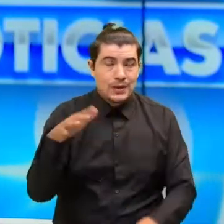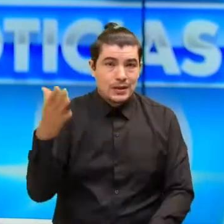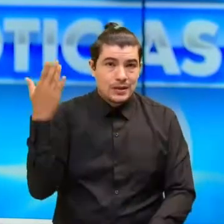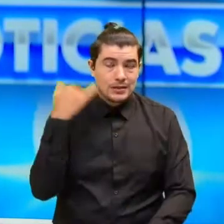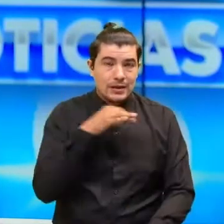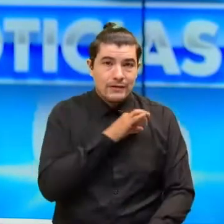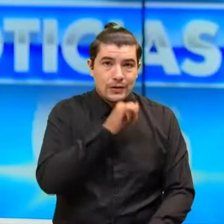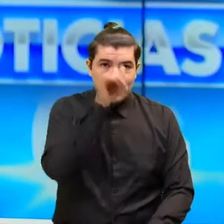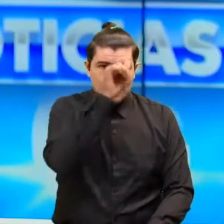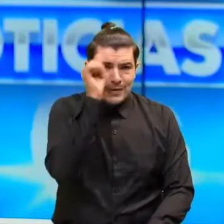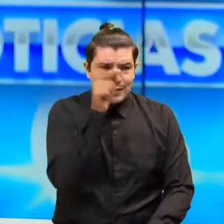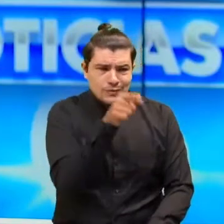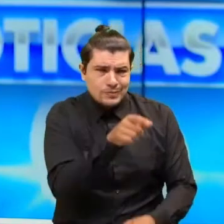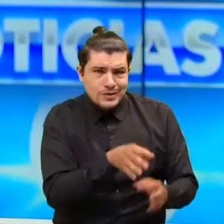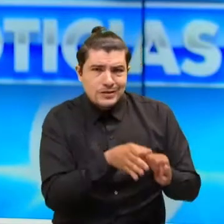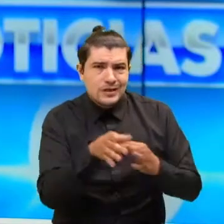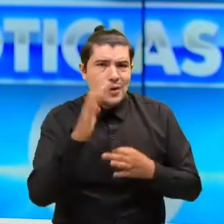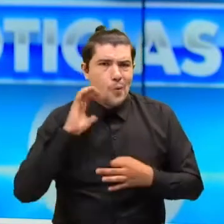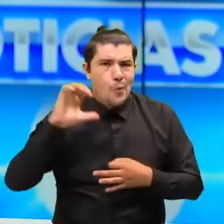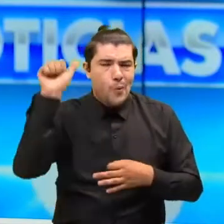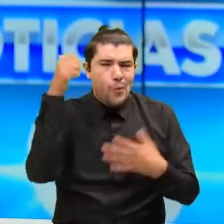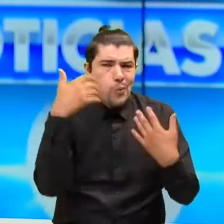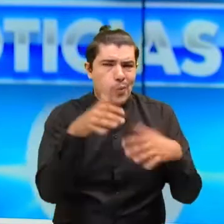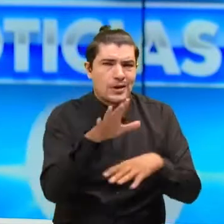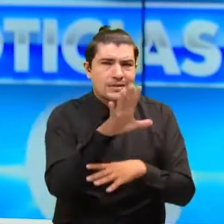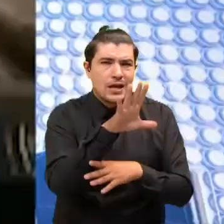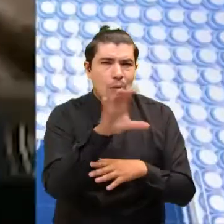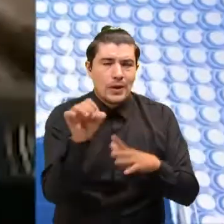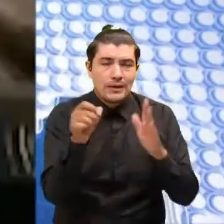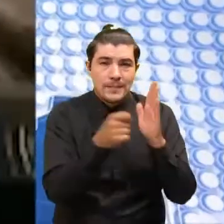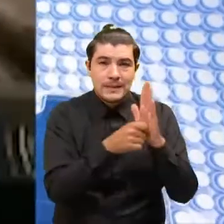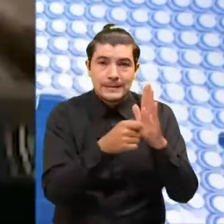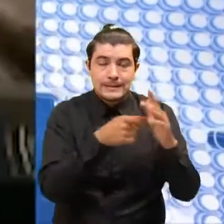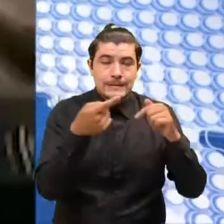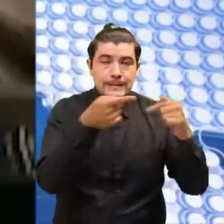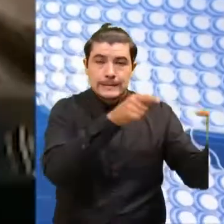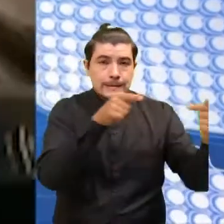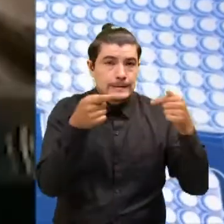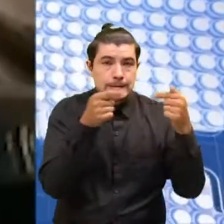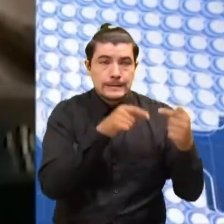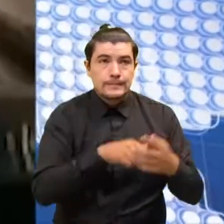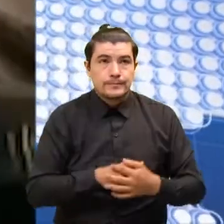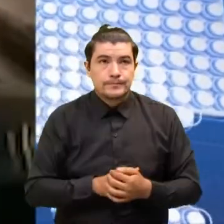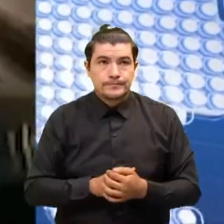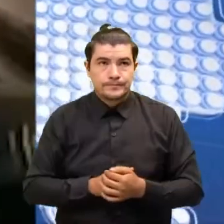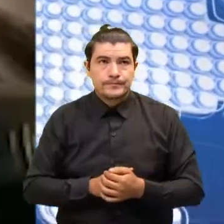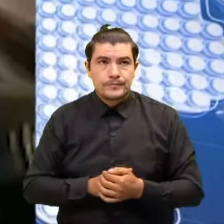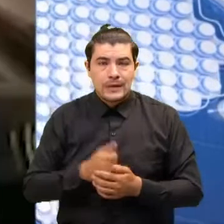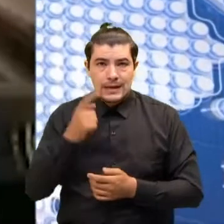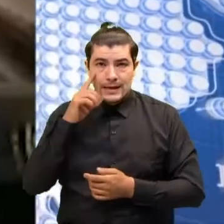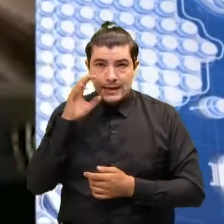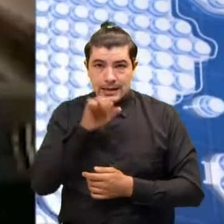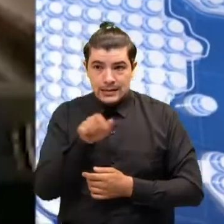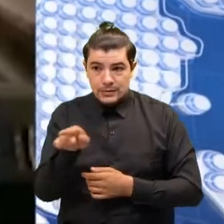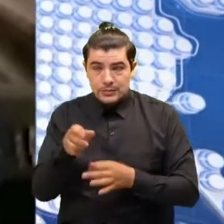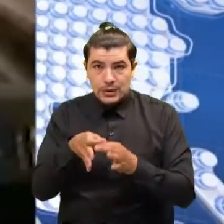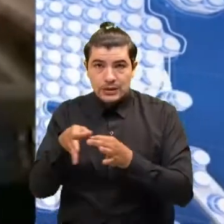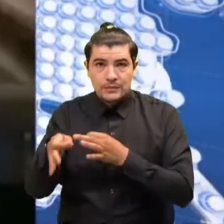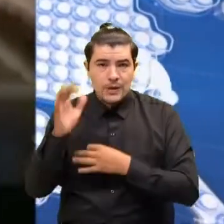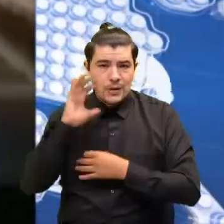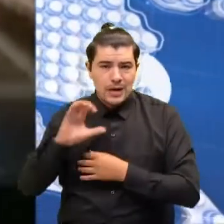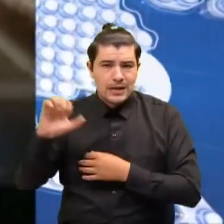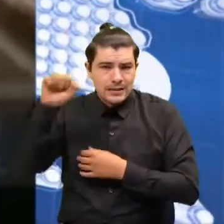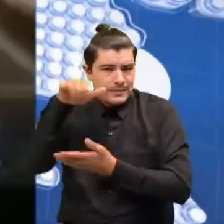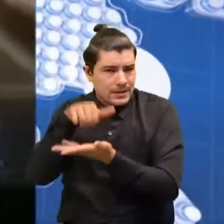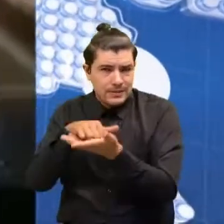50 riñas en este municipio de norte de Santander. Escenas como esta continúan presentándose en el municipio de Ocaña, donde durante